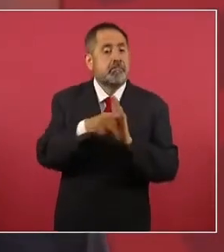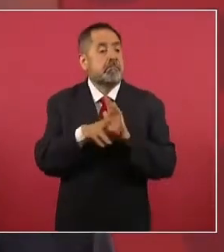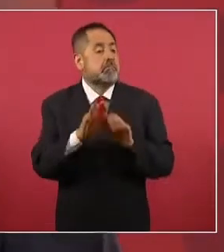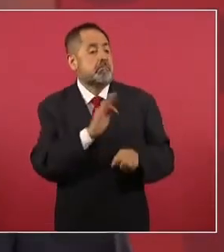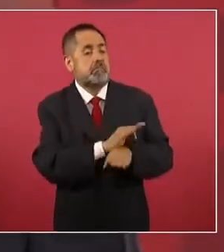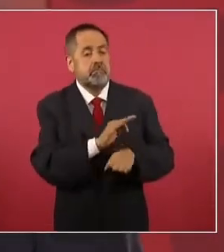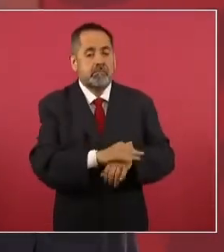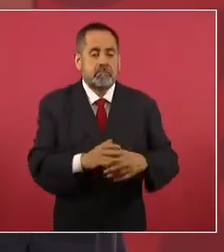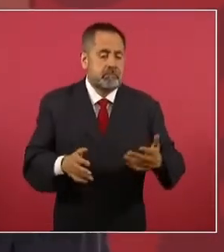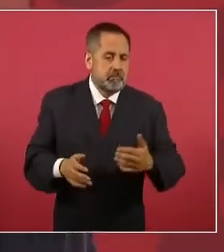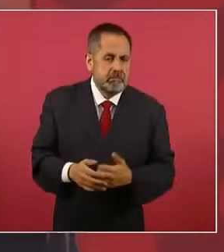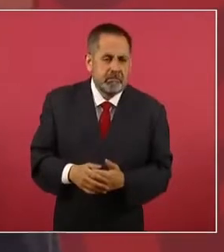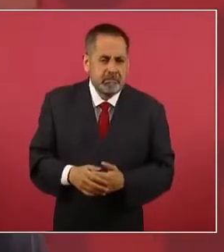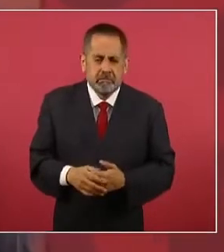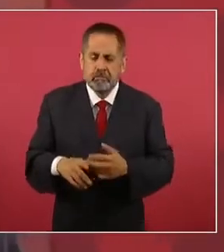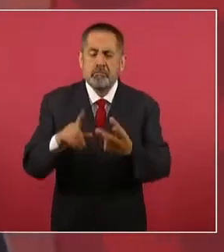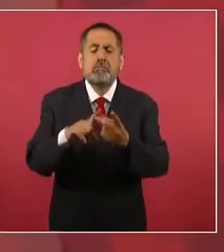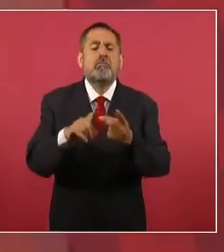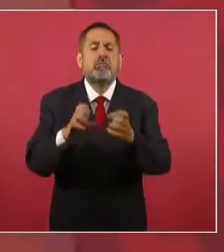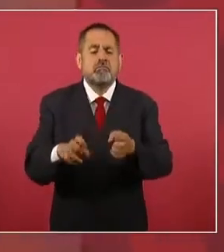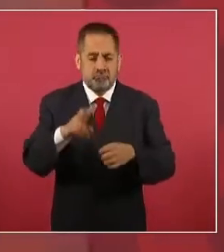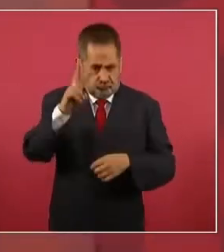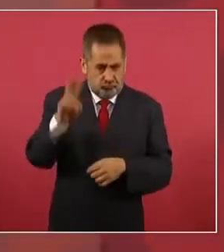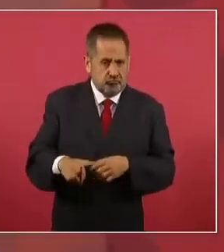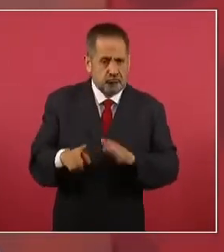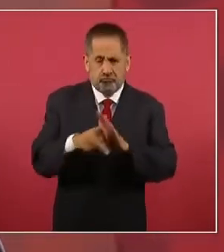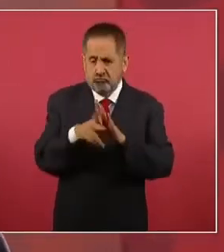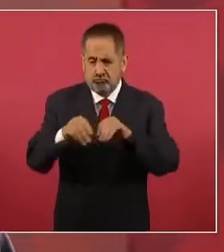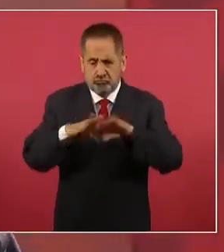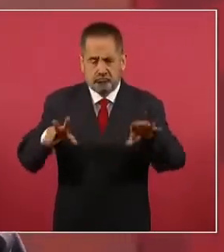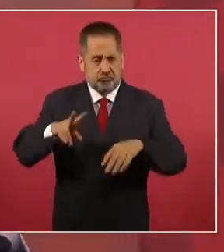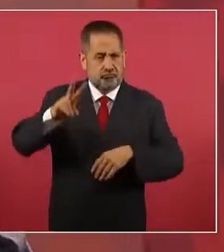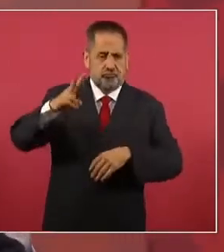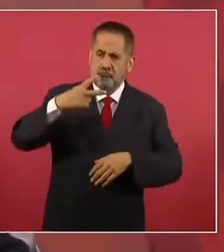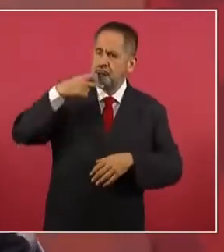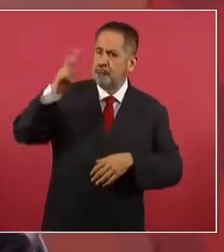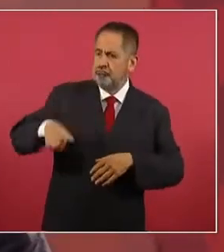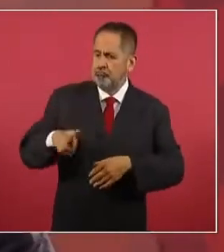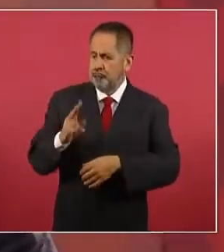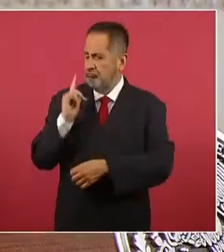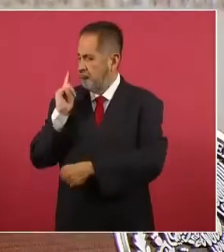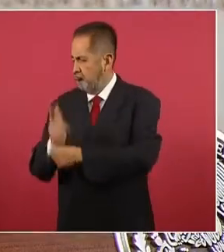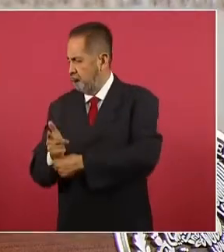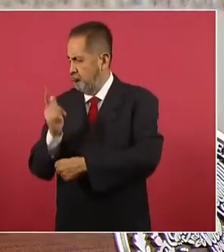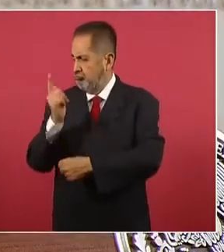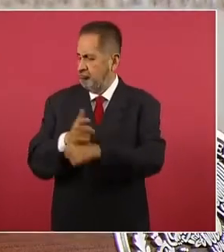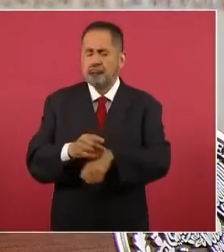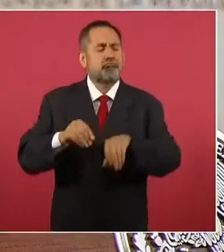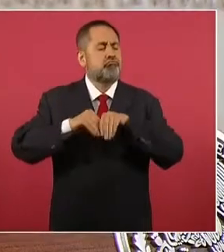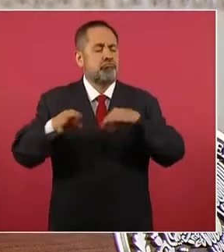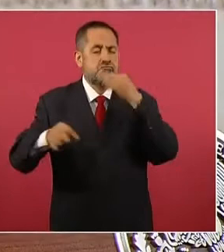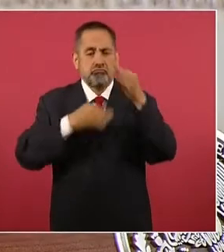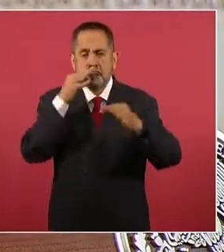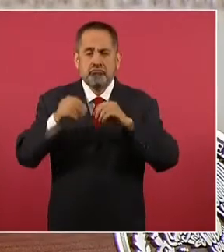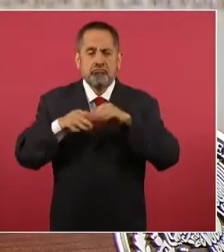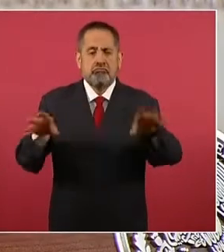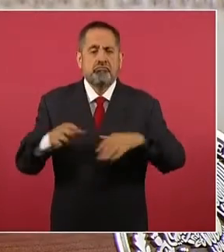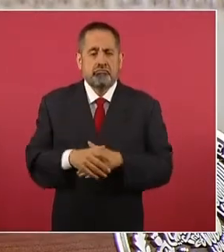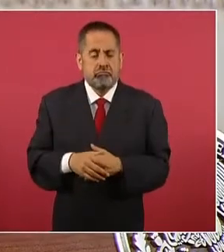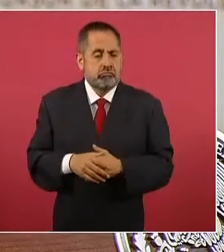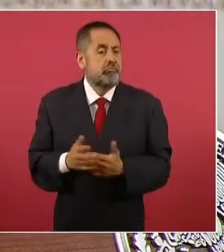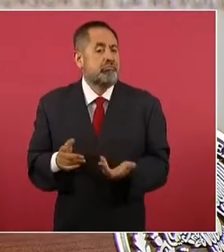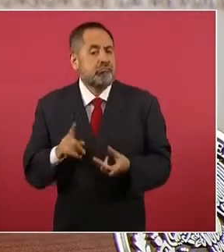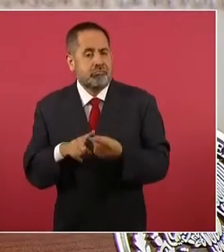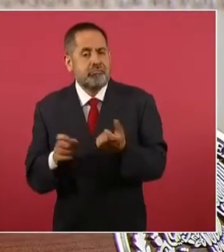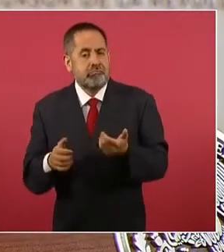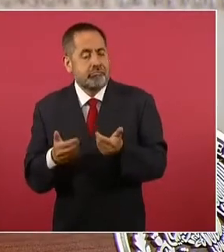¿Dónde quedó la prensa libre que distinguía a Estados